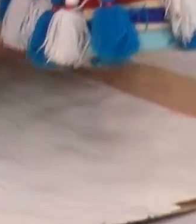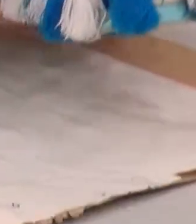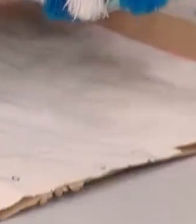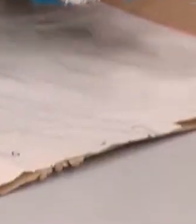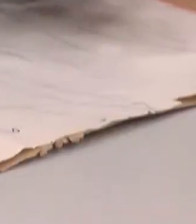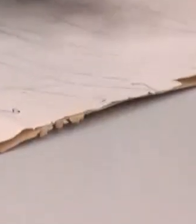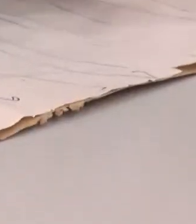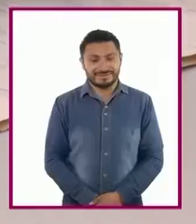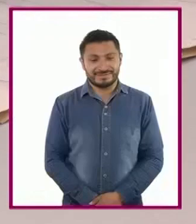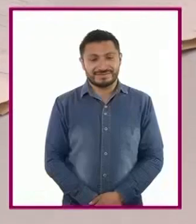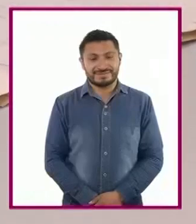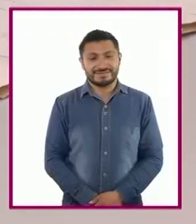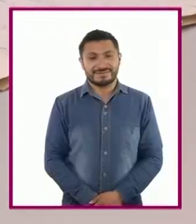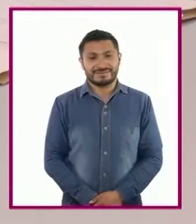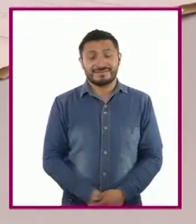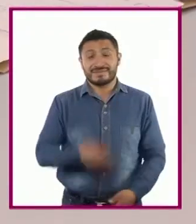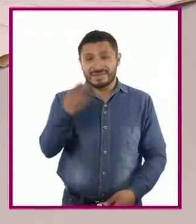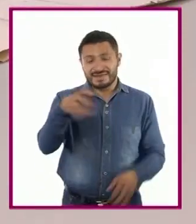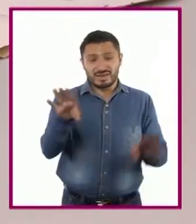Es que son como hojitas.